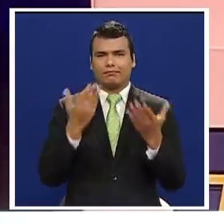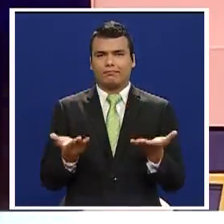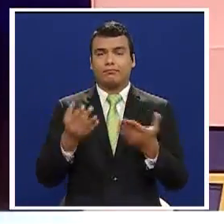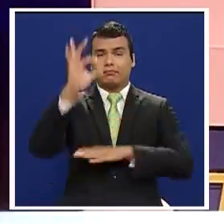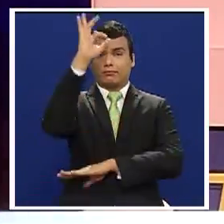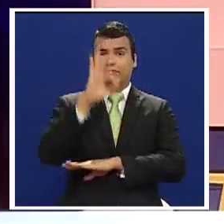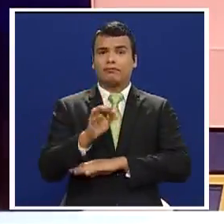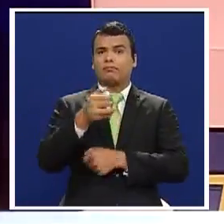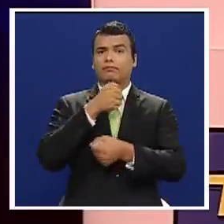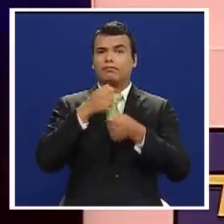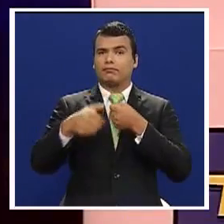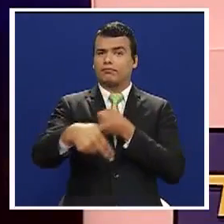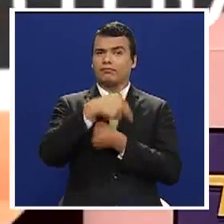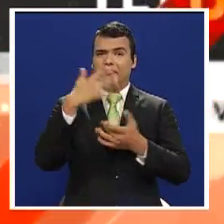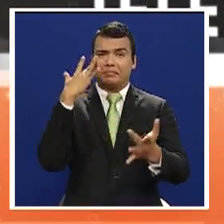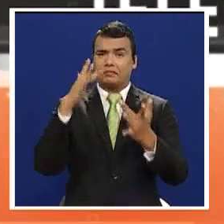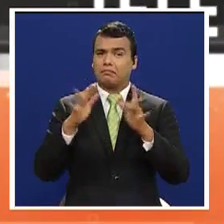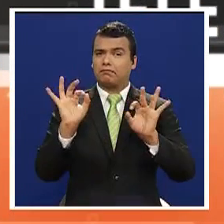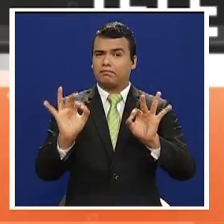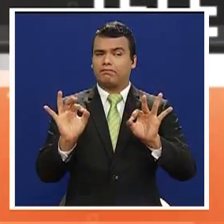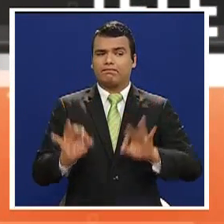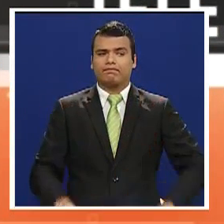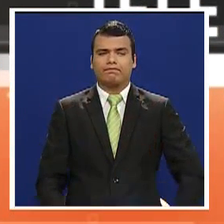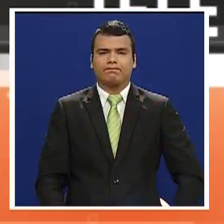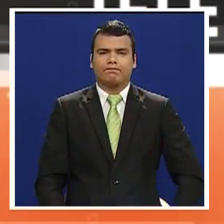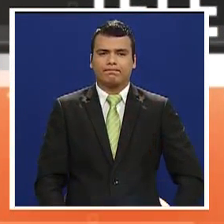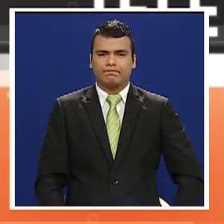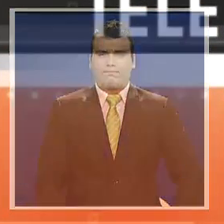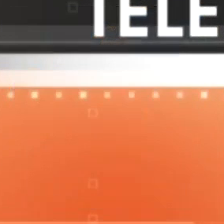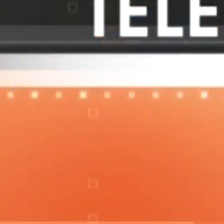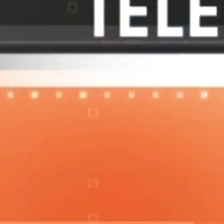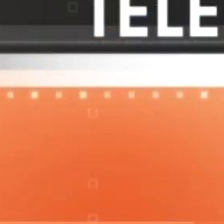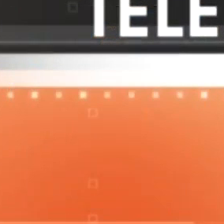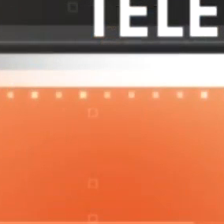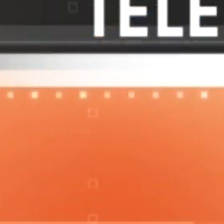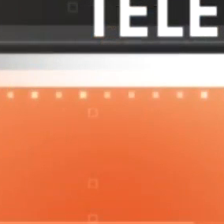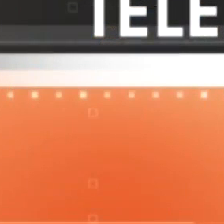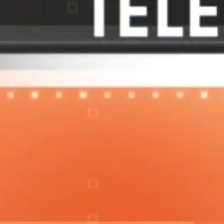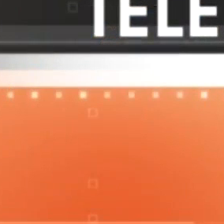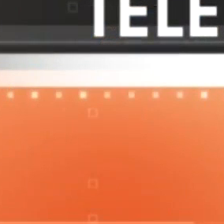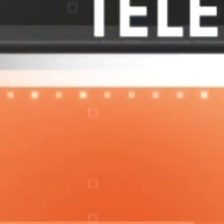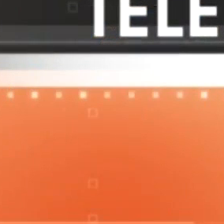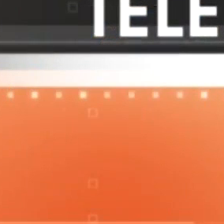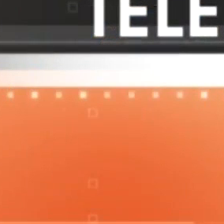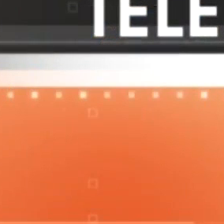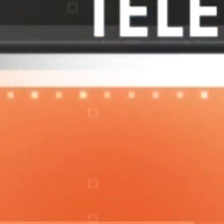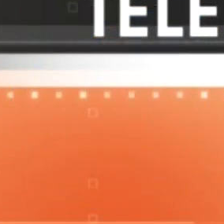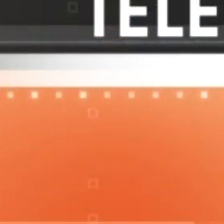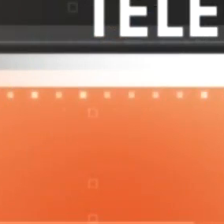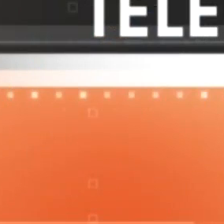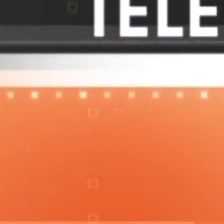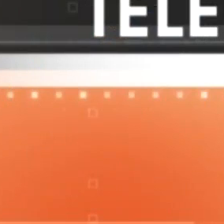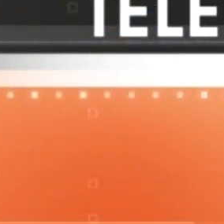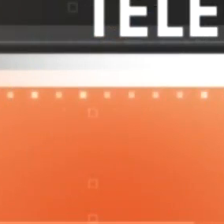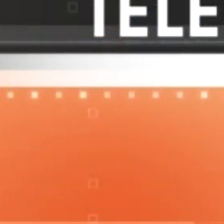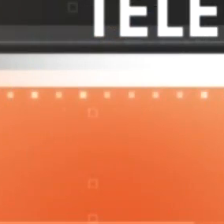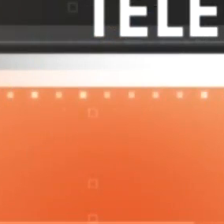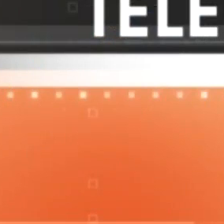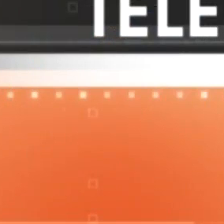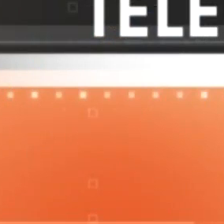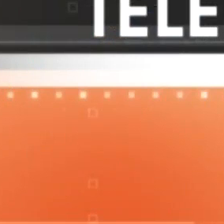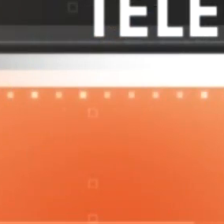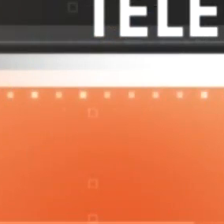Telepacífico Noticias, líder en la descentralización de la información en el suroccidente colombiano. Esta semana estaremos en Río Sucio, Chocó,